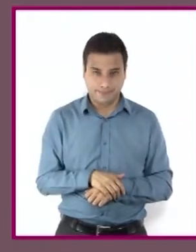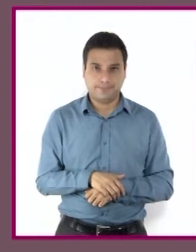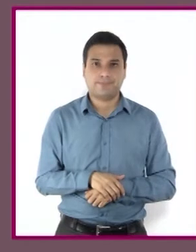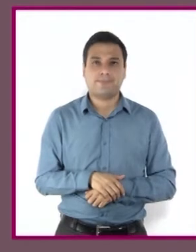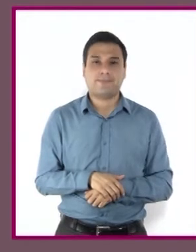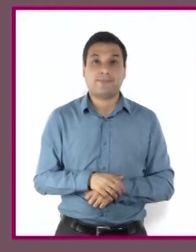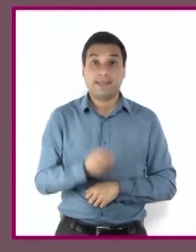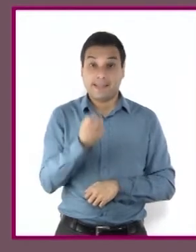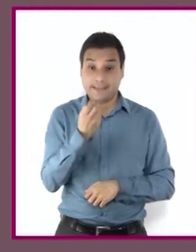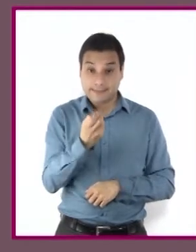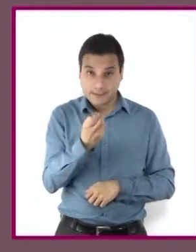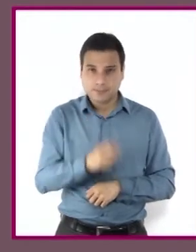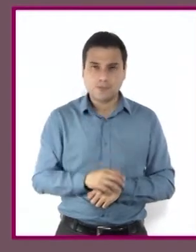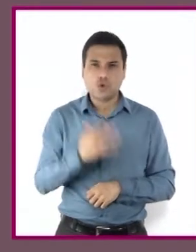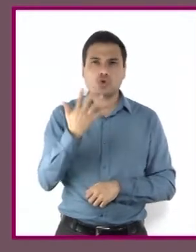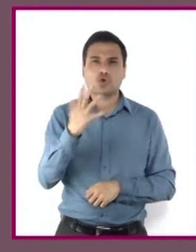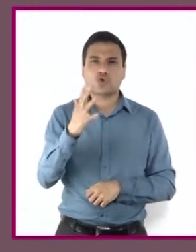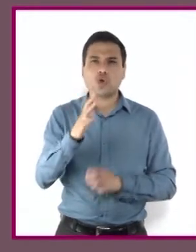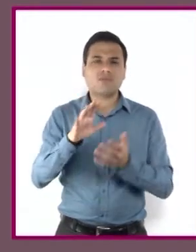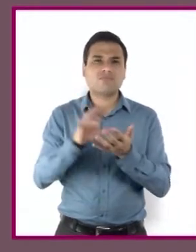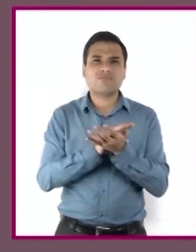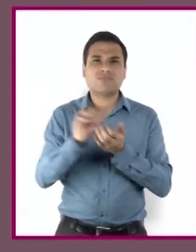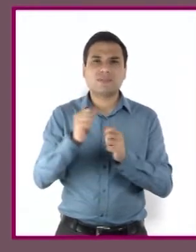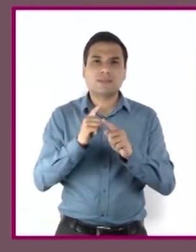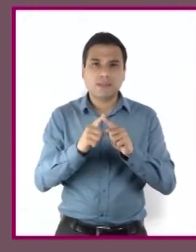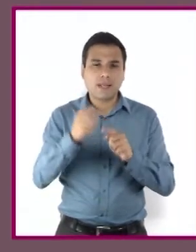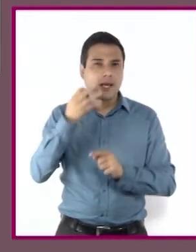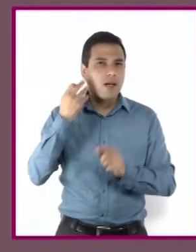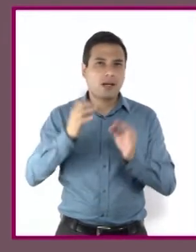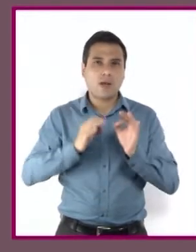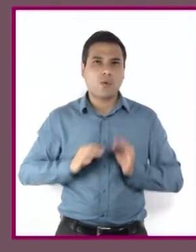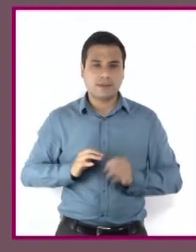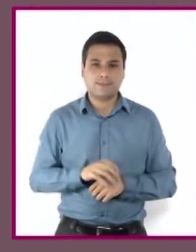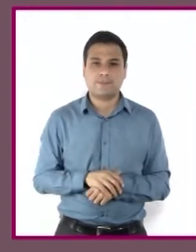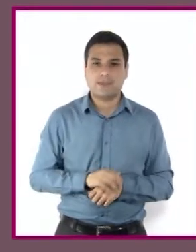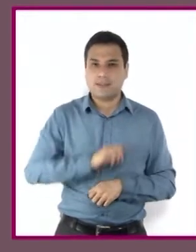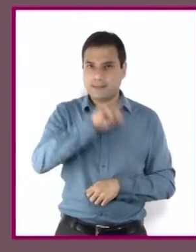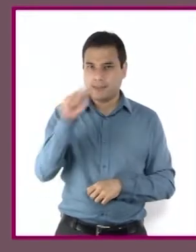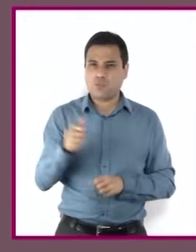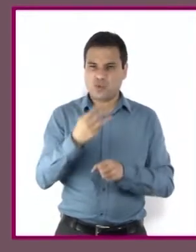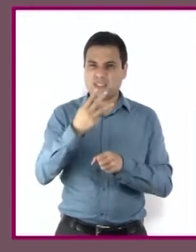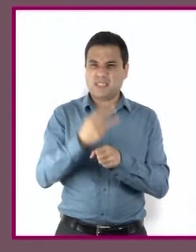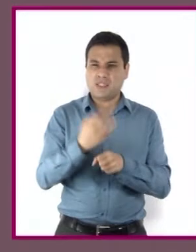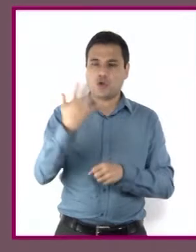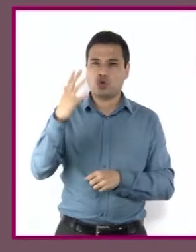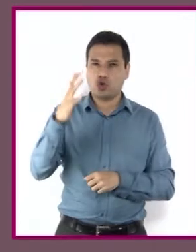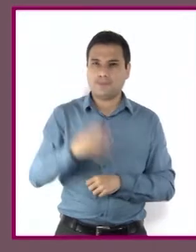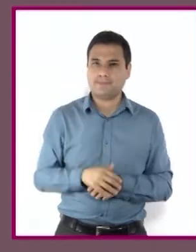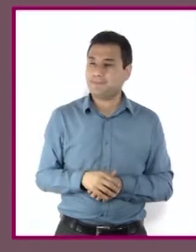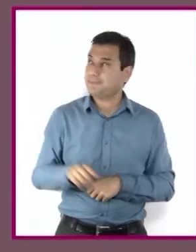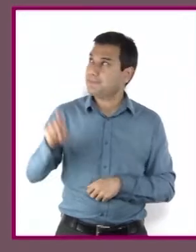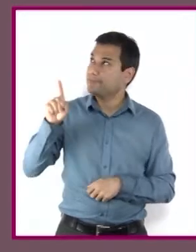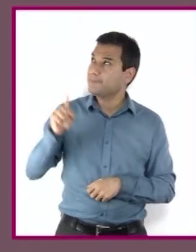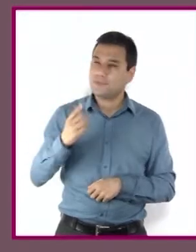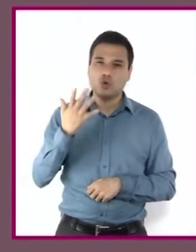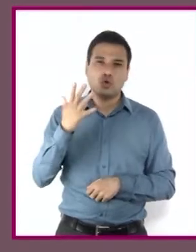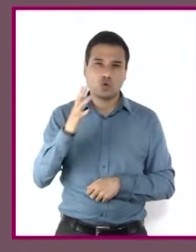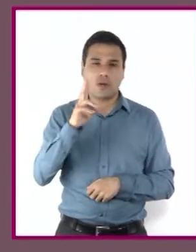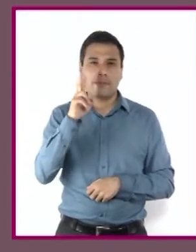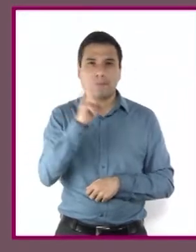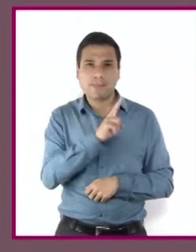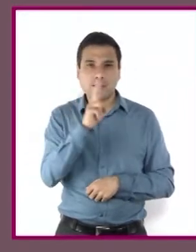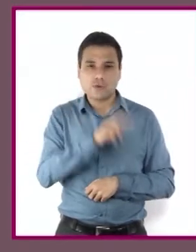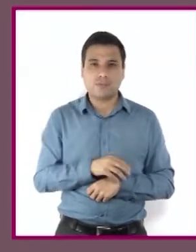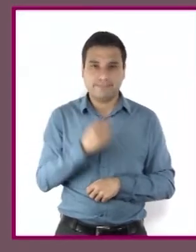humanos. El tercer sol se llamó Ejecatl Tonatiuh, o sol de viento, y lo